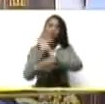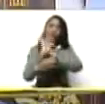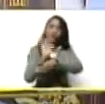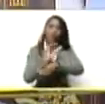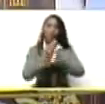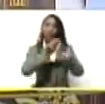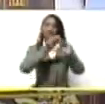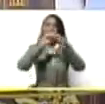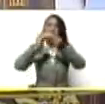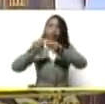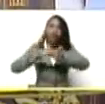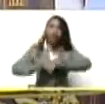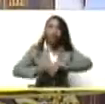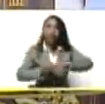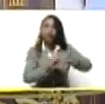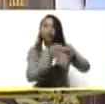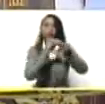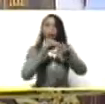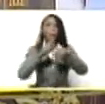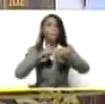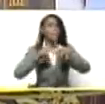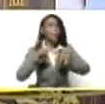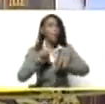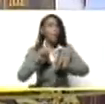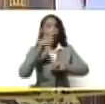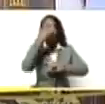a los diálogos de mexico